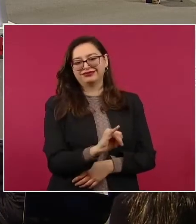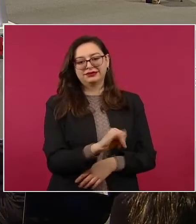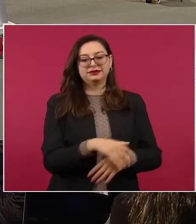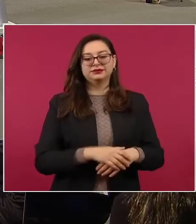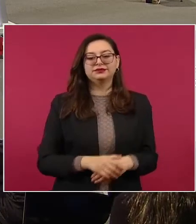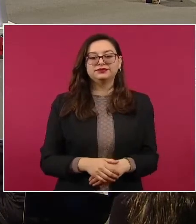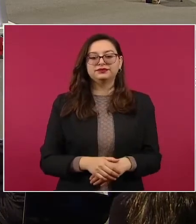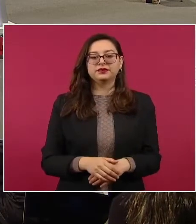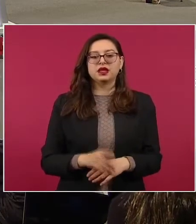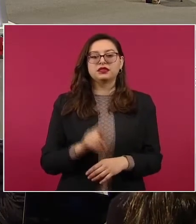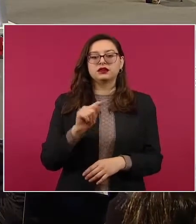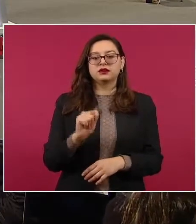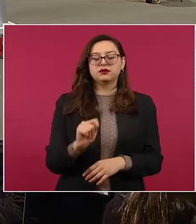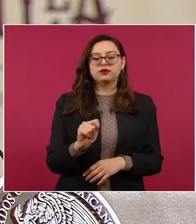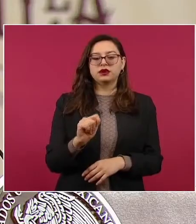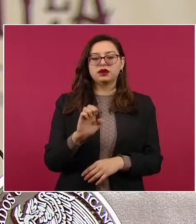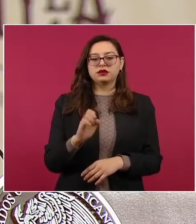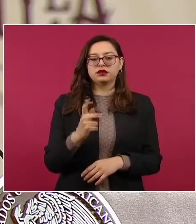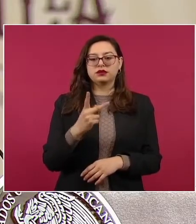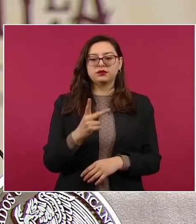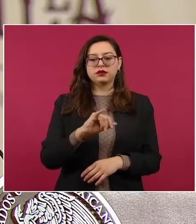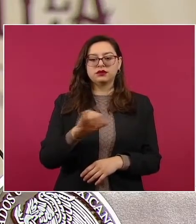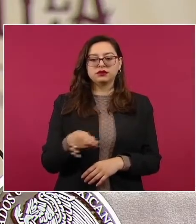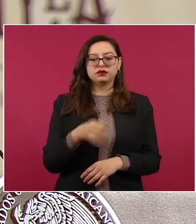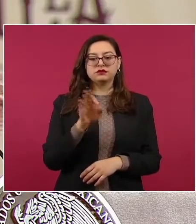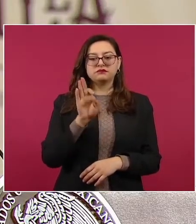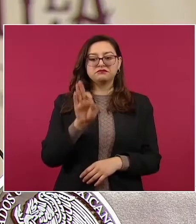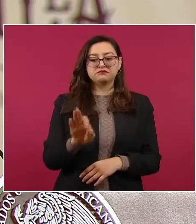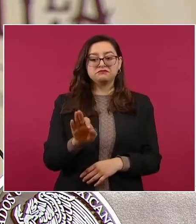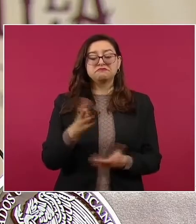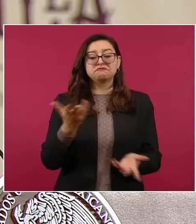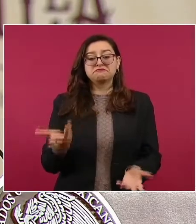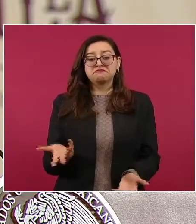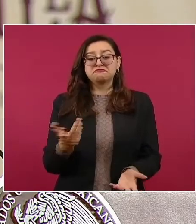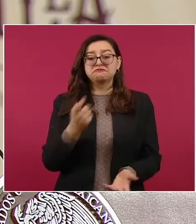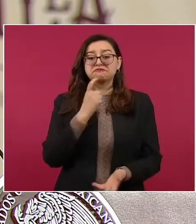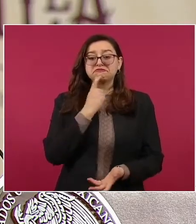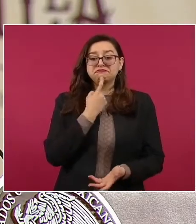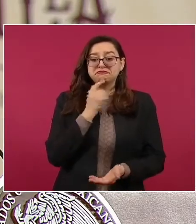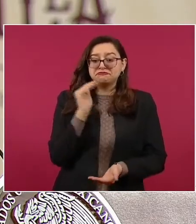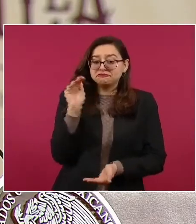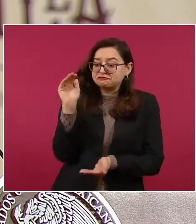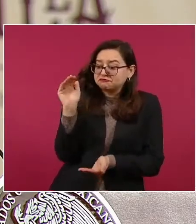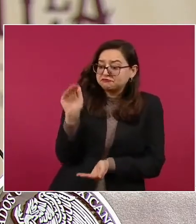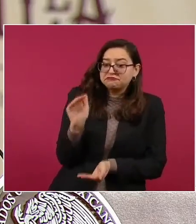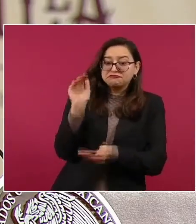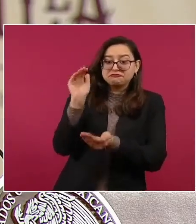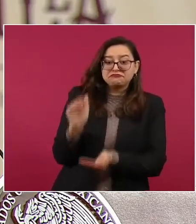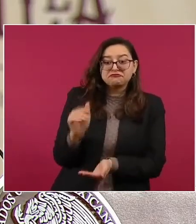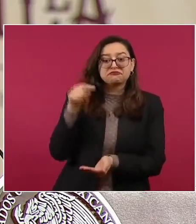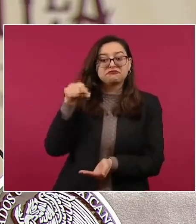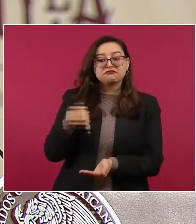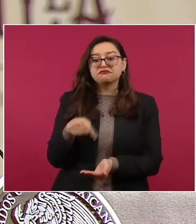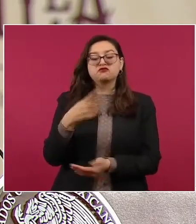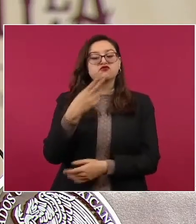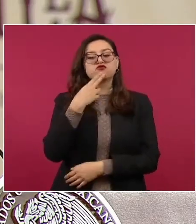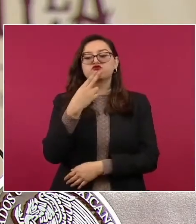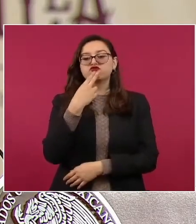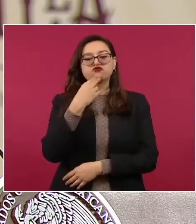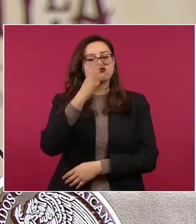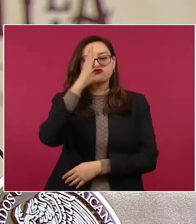Tribunal Electoral del Poder Judicial de la Federación prohíbe uso del AMLITO en contiendas electorales.